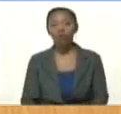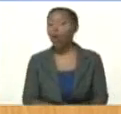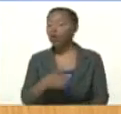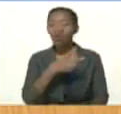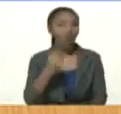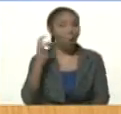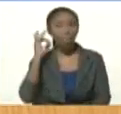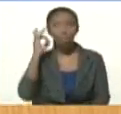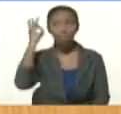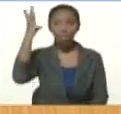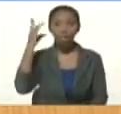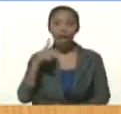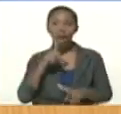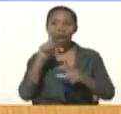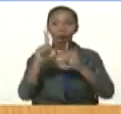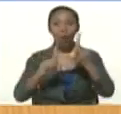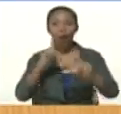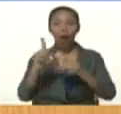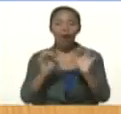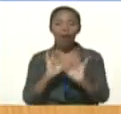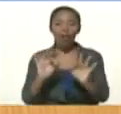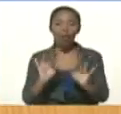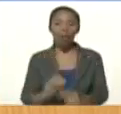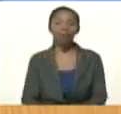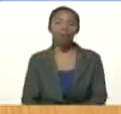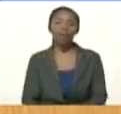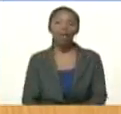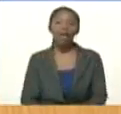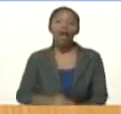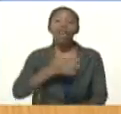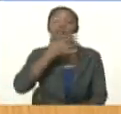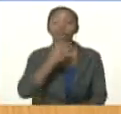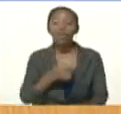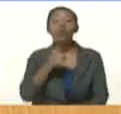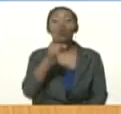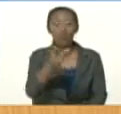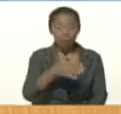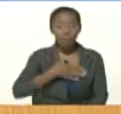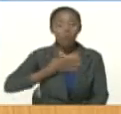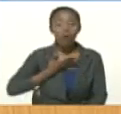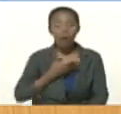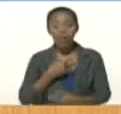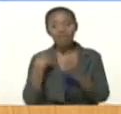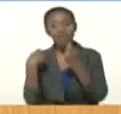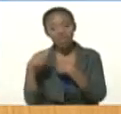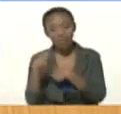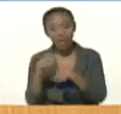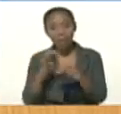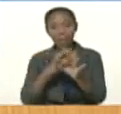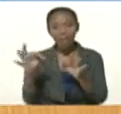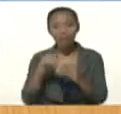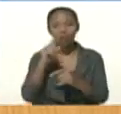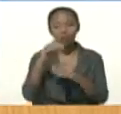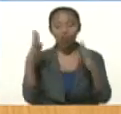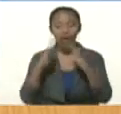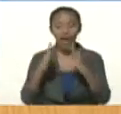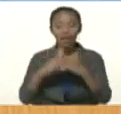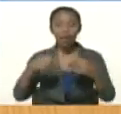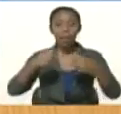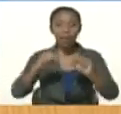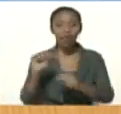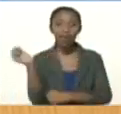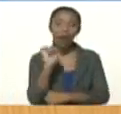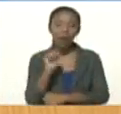inventemos lenguaje. Es sencillo. Usted puede vender en petro su apartamento, su casa, su moto y su